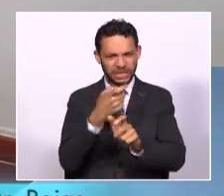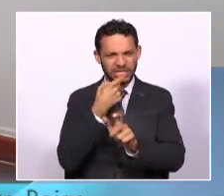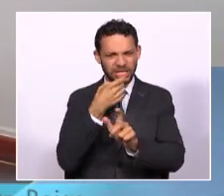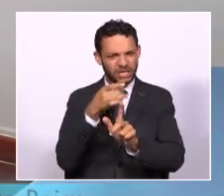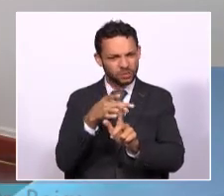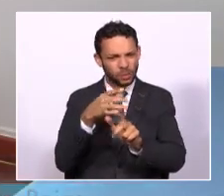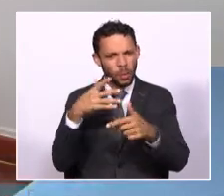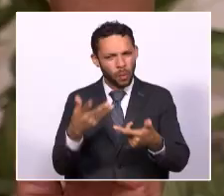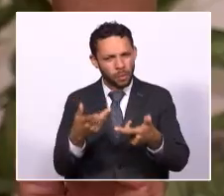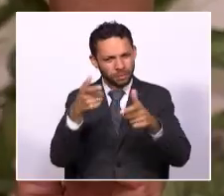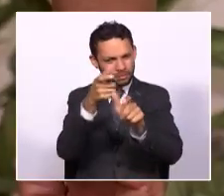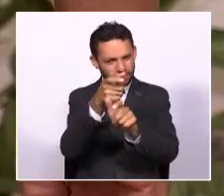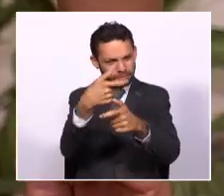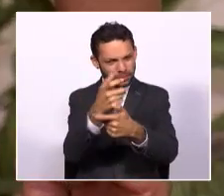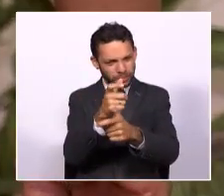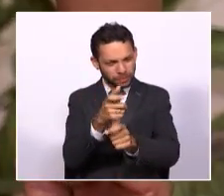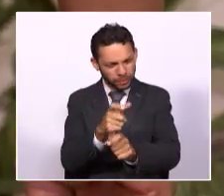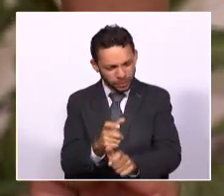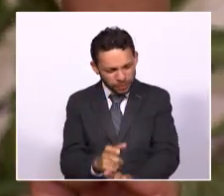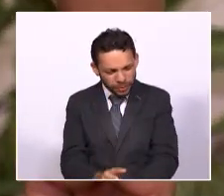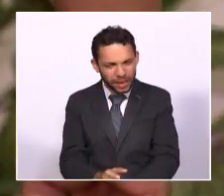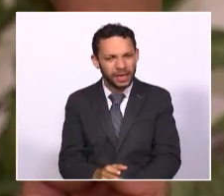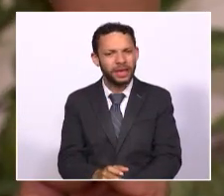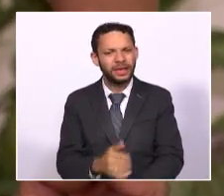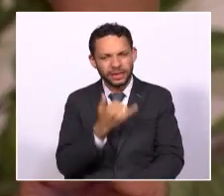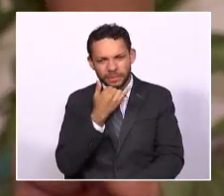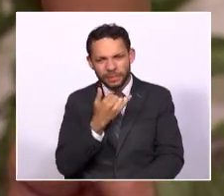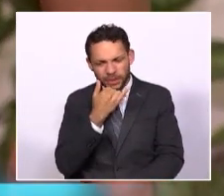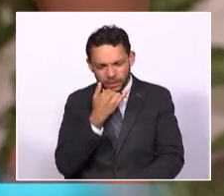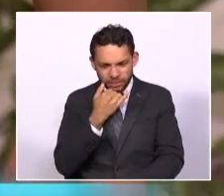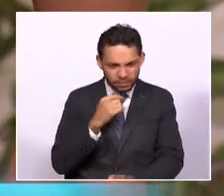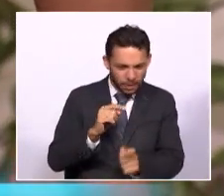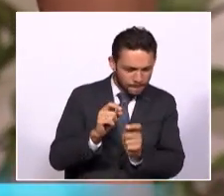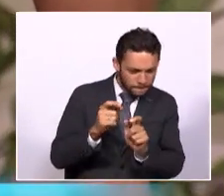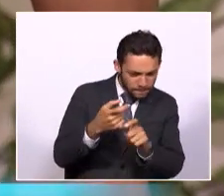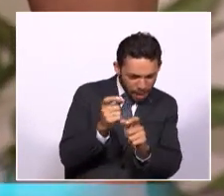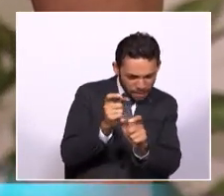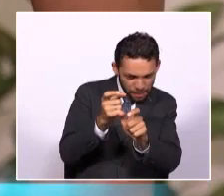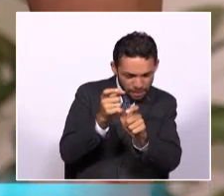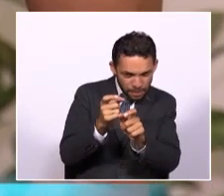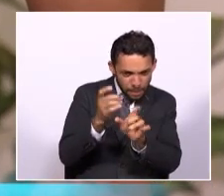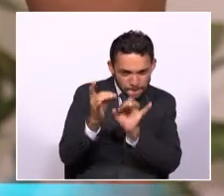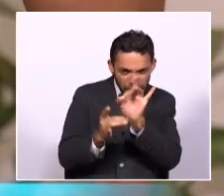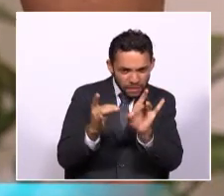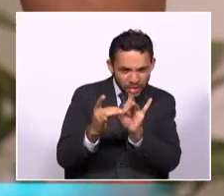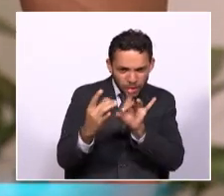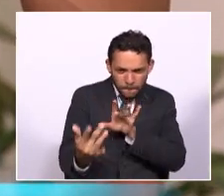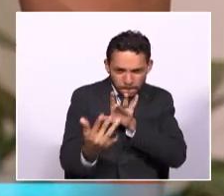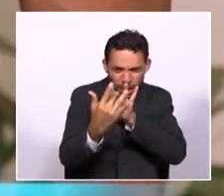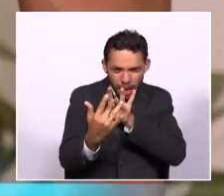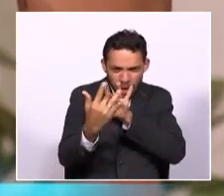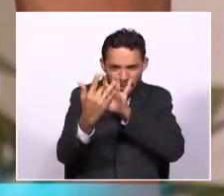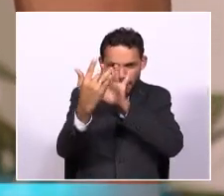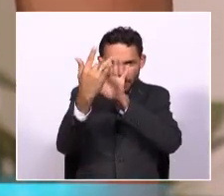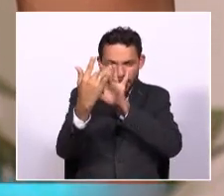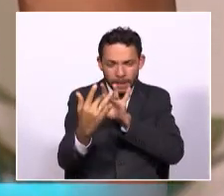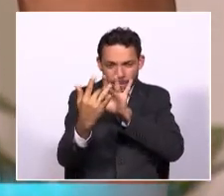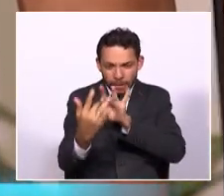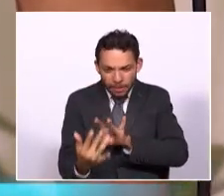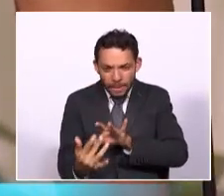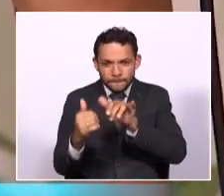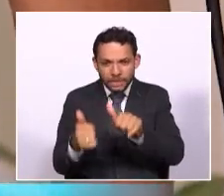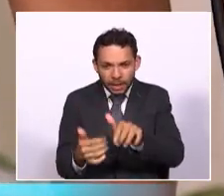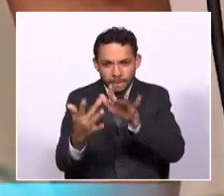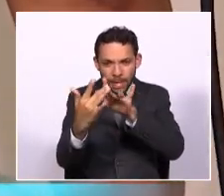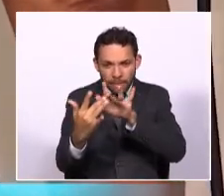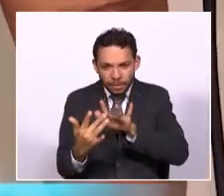que este paciente tendrá todas estas vértebras en buena posición? Porque es que cuando esto